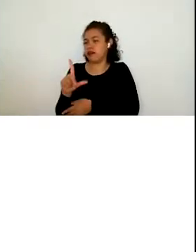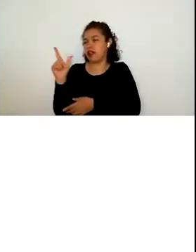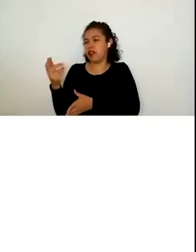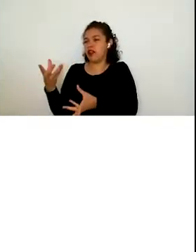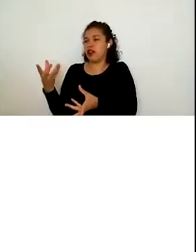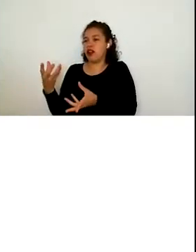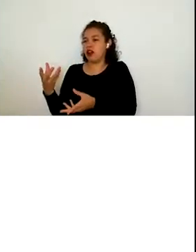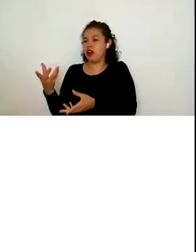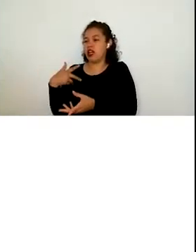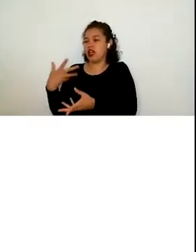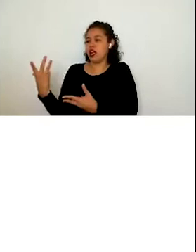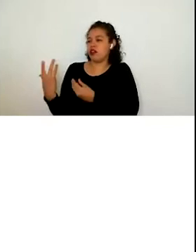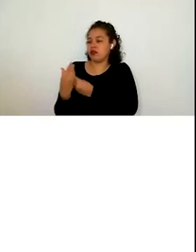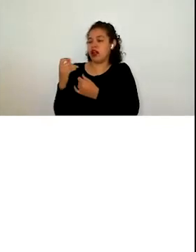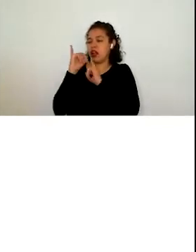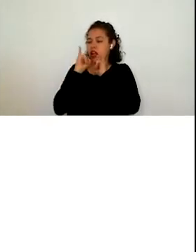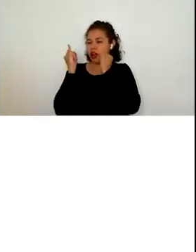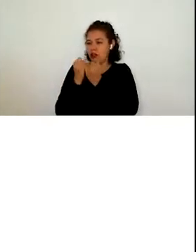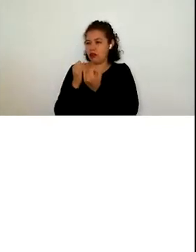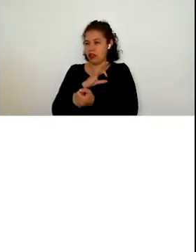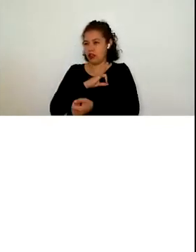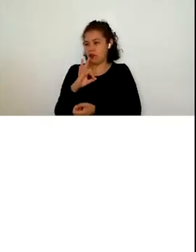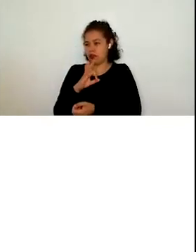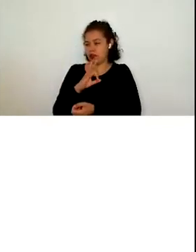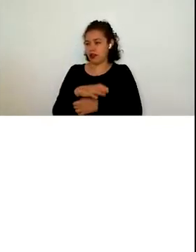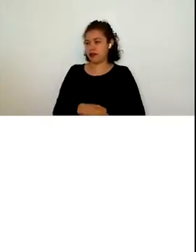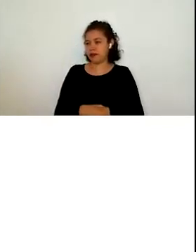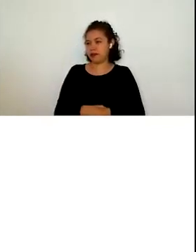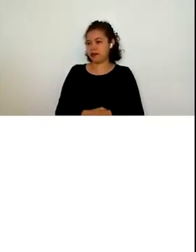Junta. De hecho, bueno, la Junta puede apersonarse